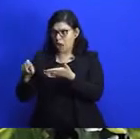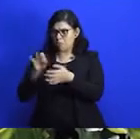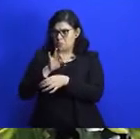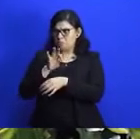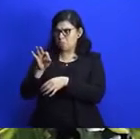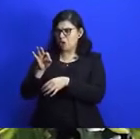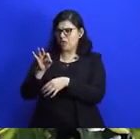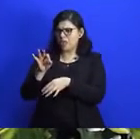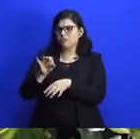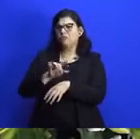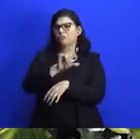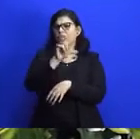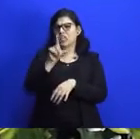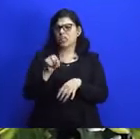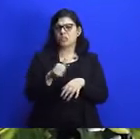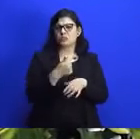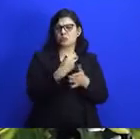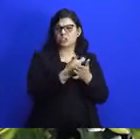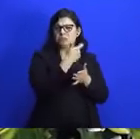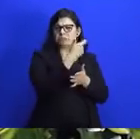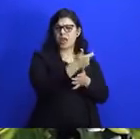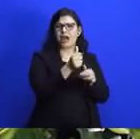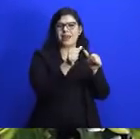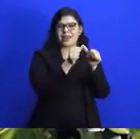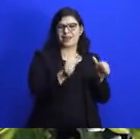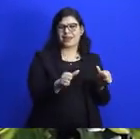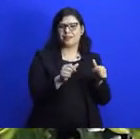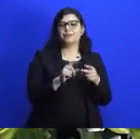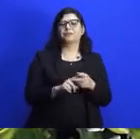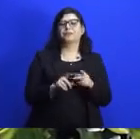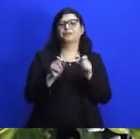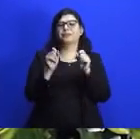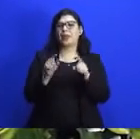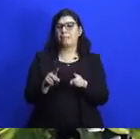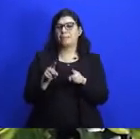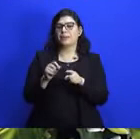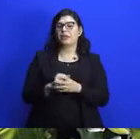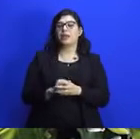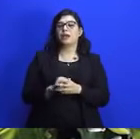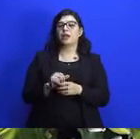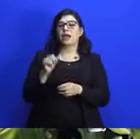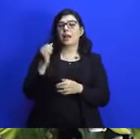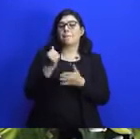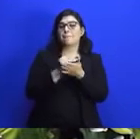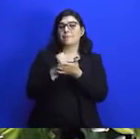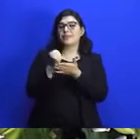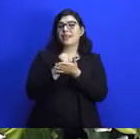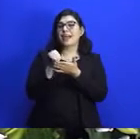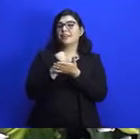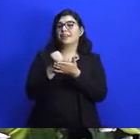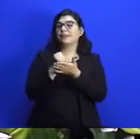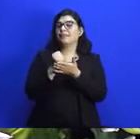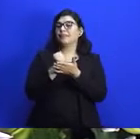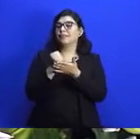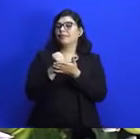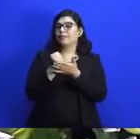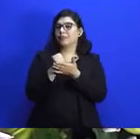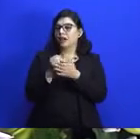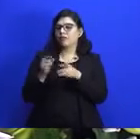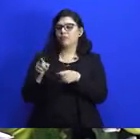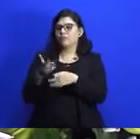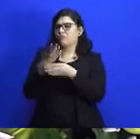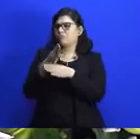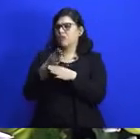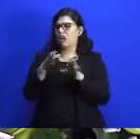en Bodega Aurrerá. Otro ejemplo es Credit Bodega, la primer tarjeta de crédito enfocada en un perfil no